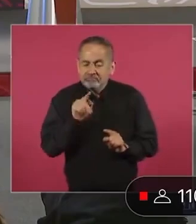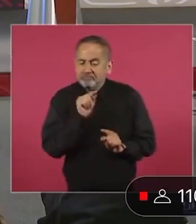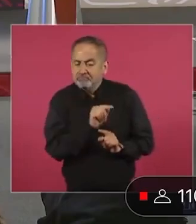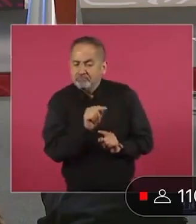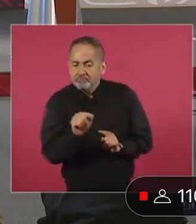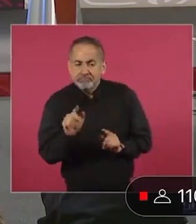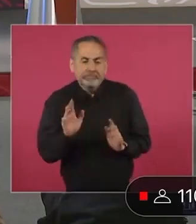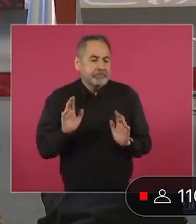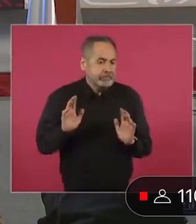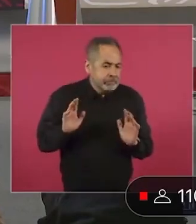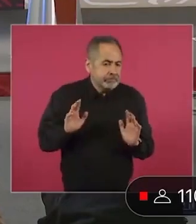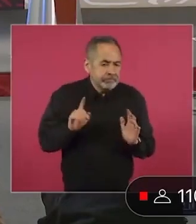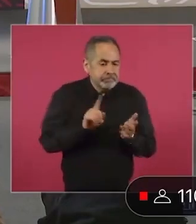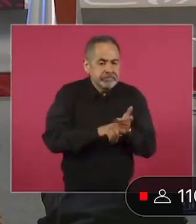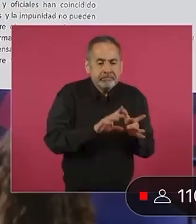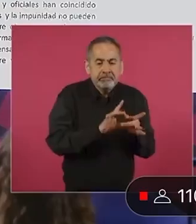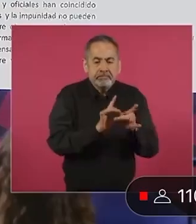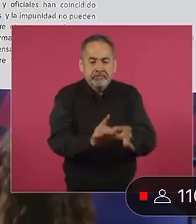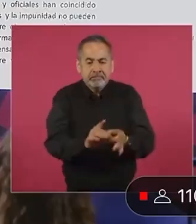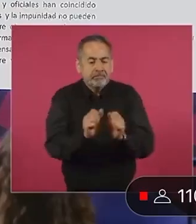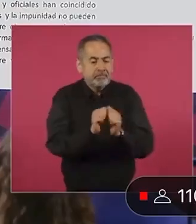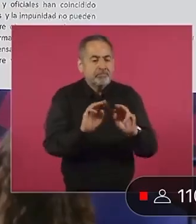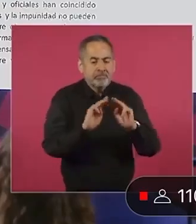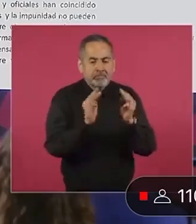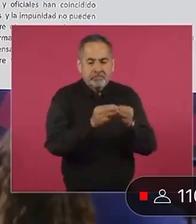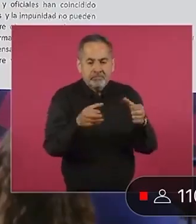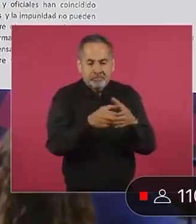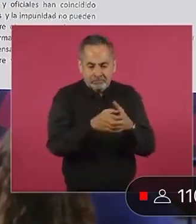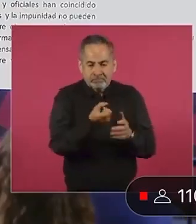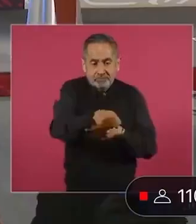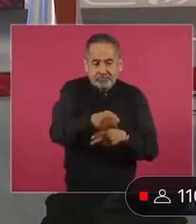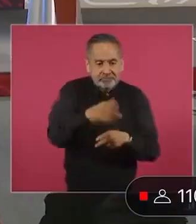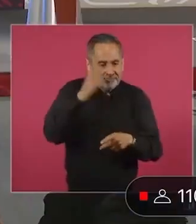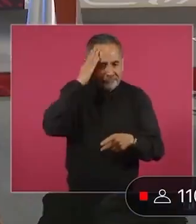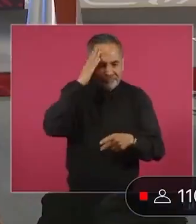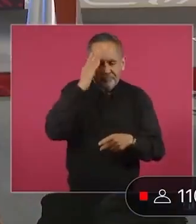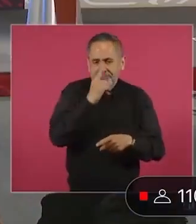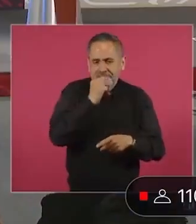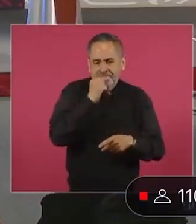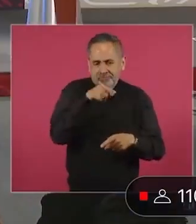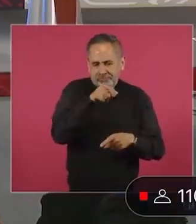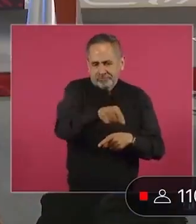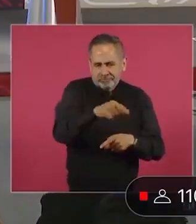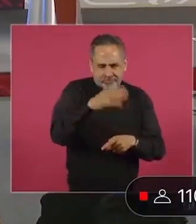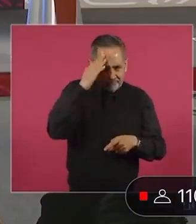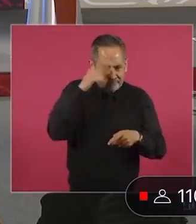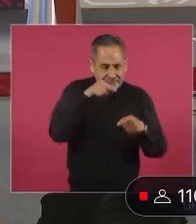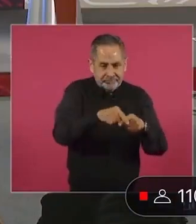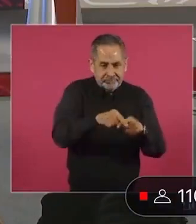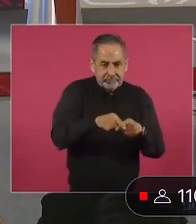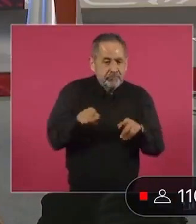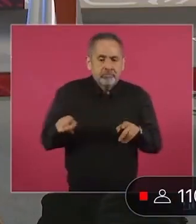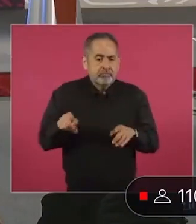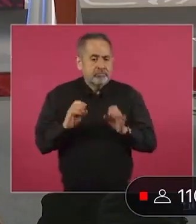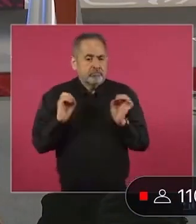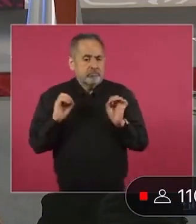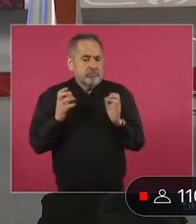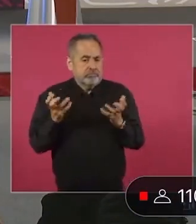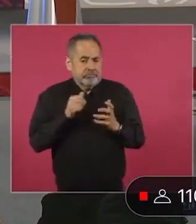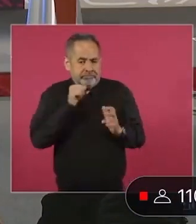de vinculación con la delincuencia organizada. Aunque no participaron